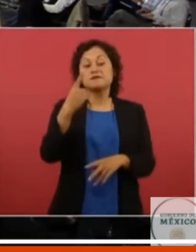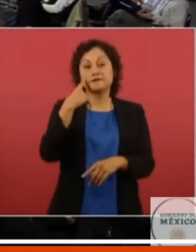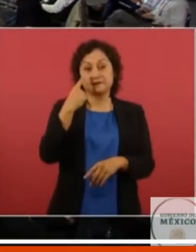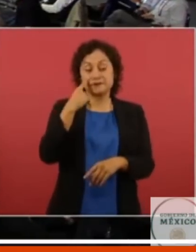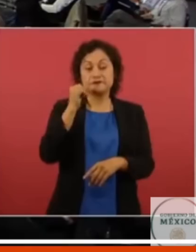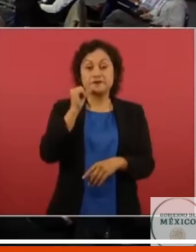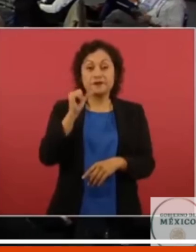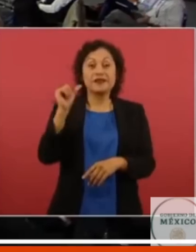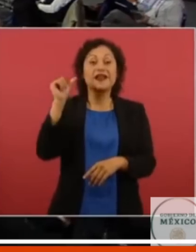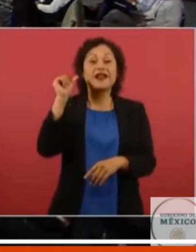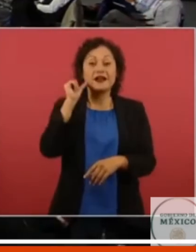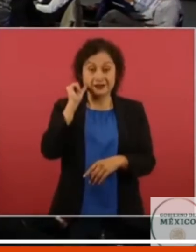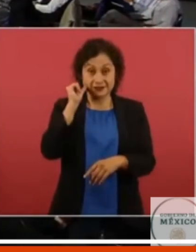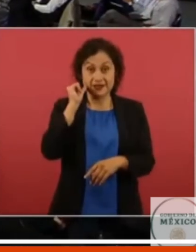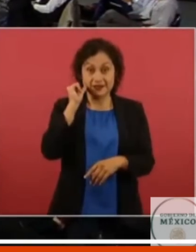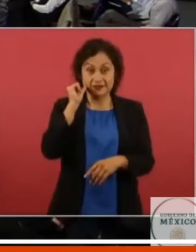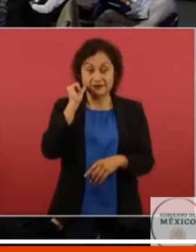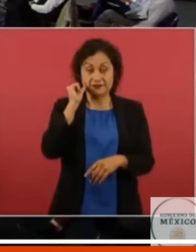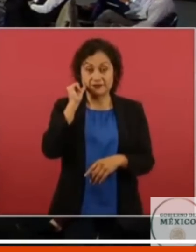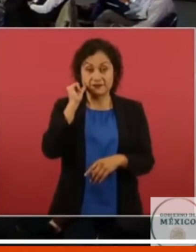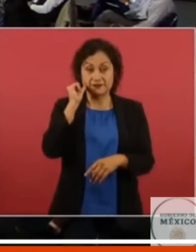sobre qué habló